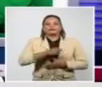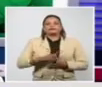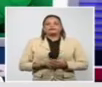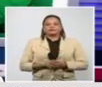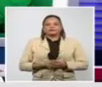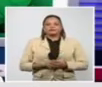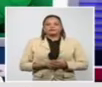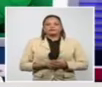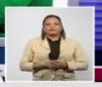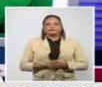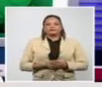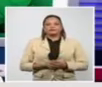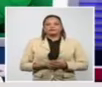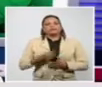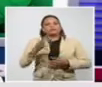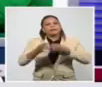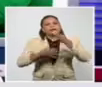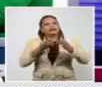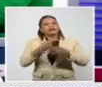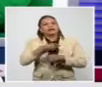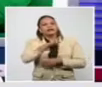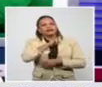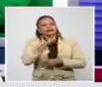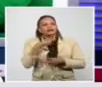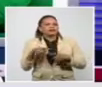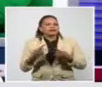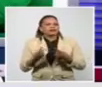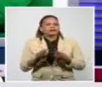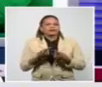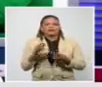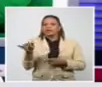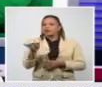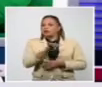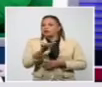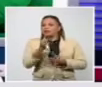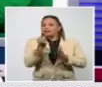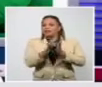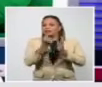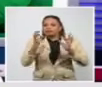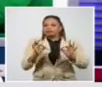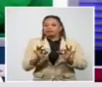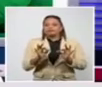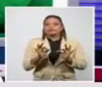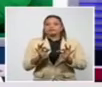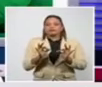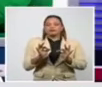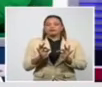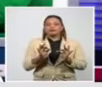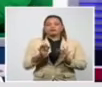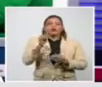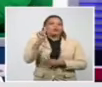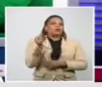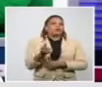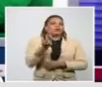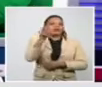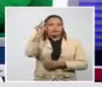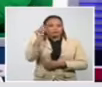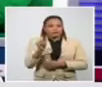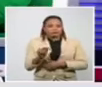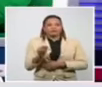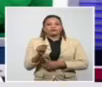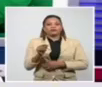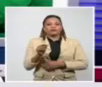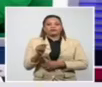esclarecían aquí que también se diagnosticó un caso, se